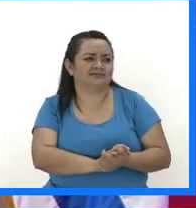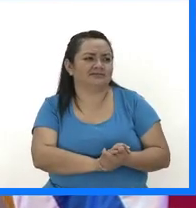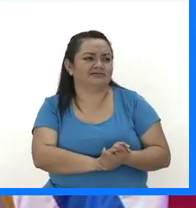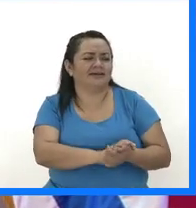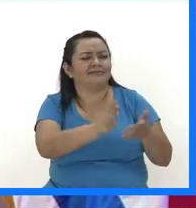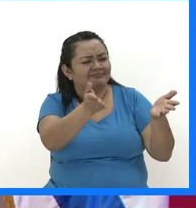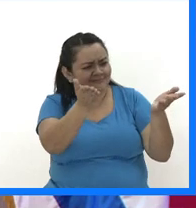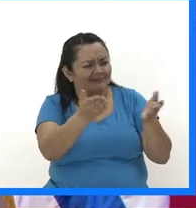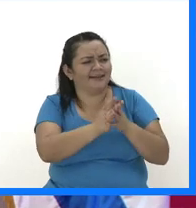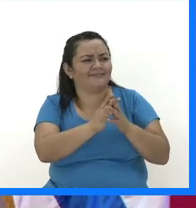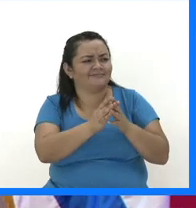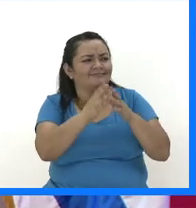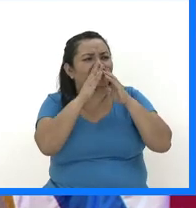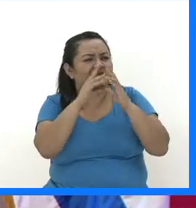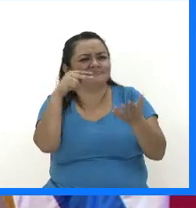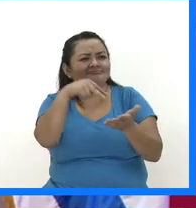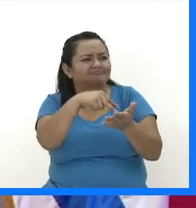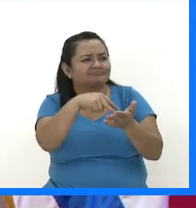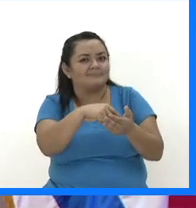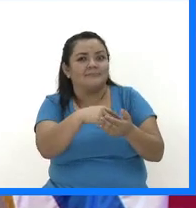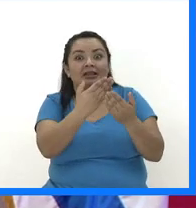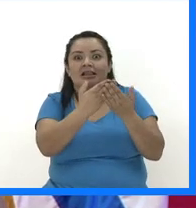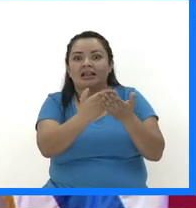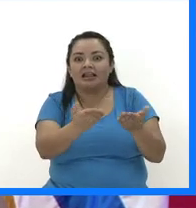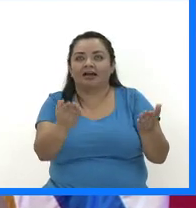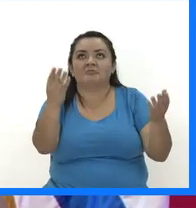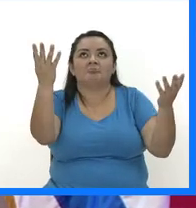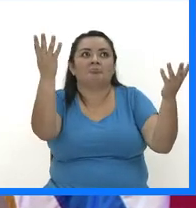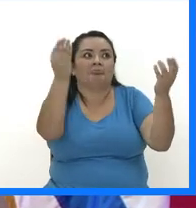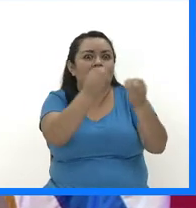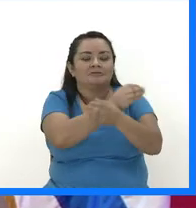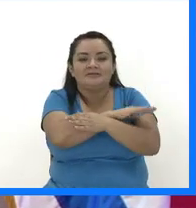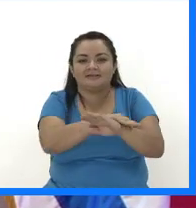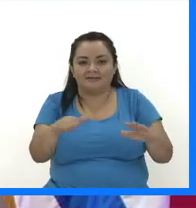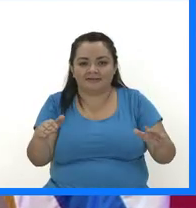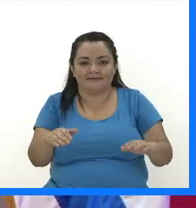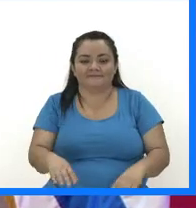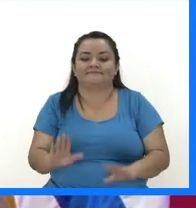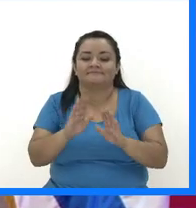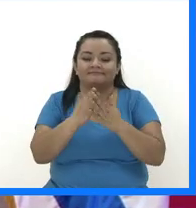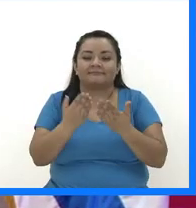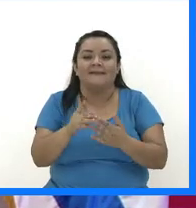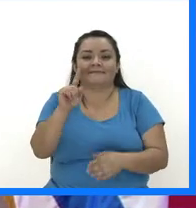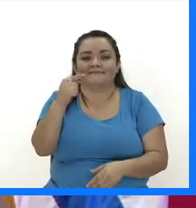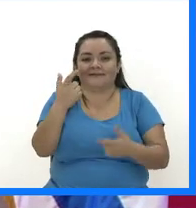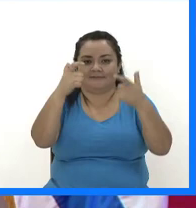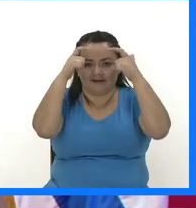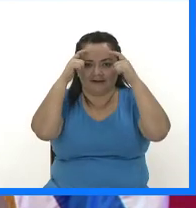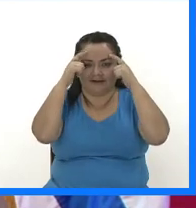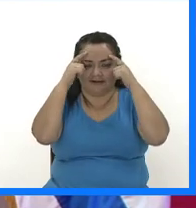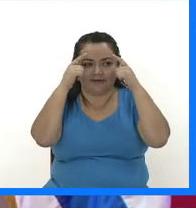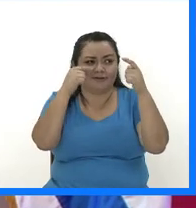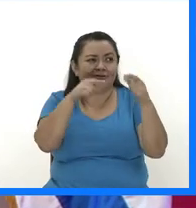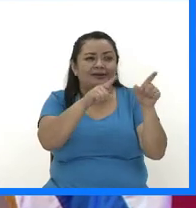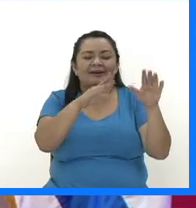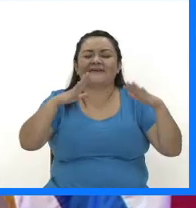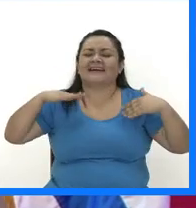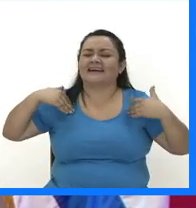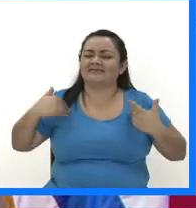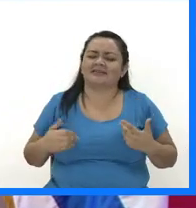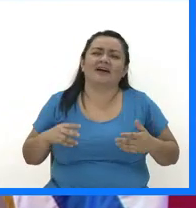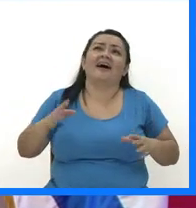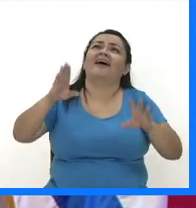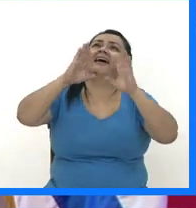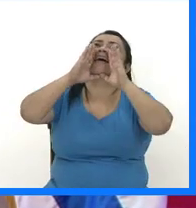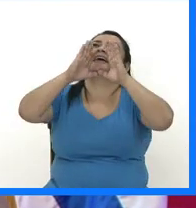sigan haciendo un brinco no pasaba nada dice la palabra señor primer libro de reyes que se agotaron de tal manera